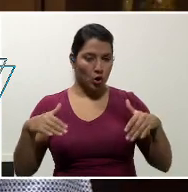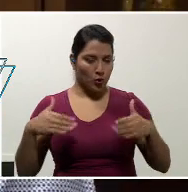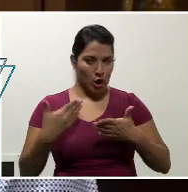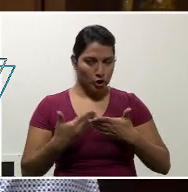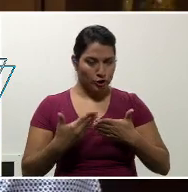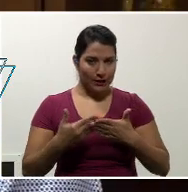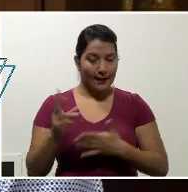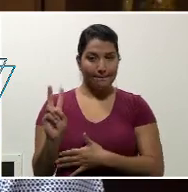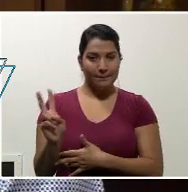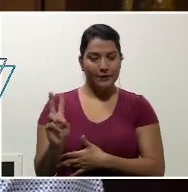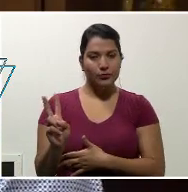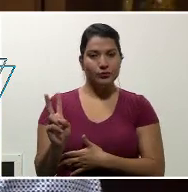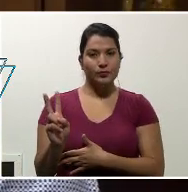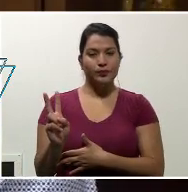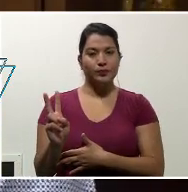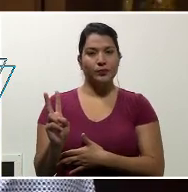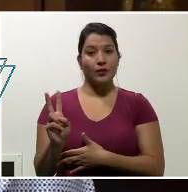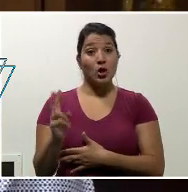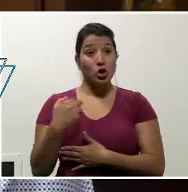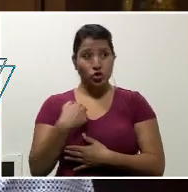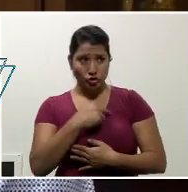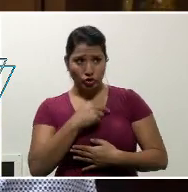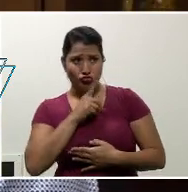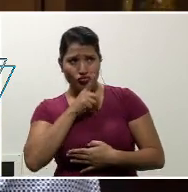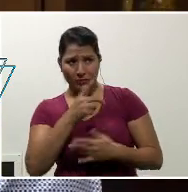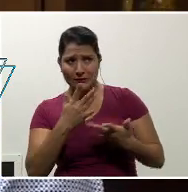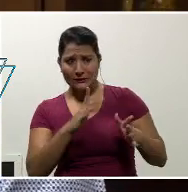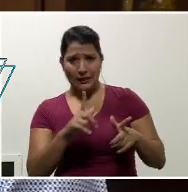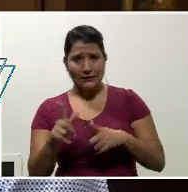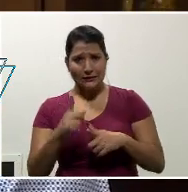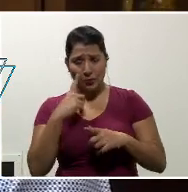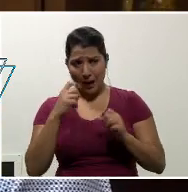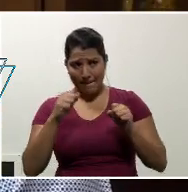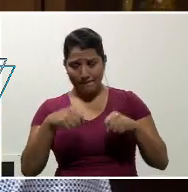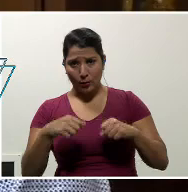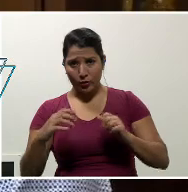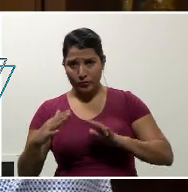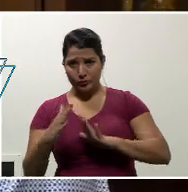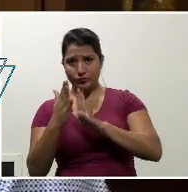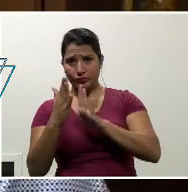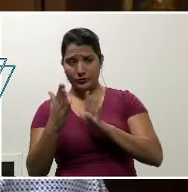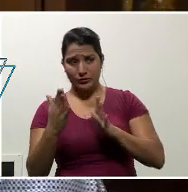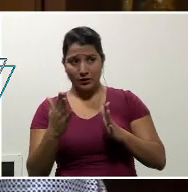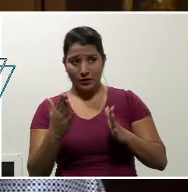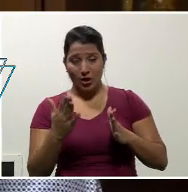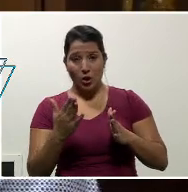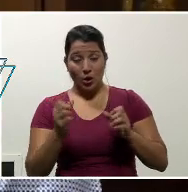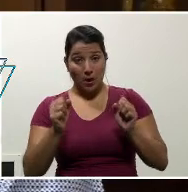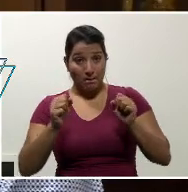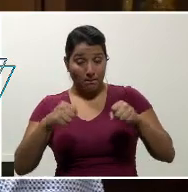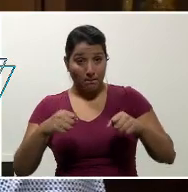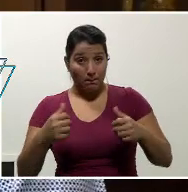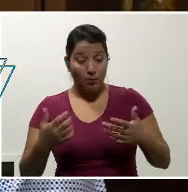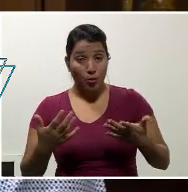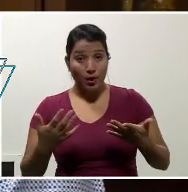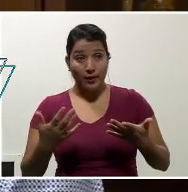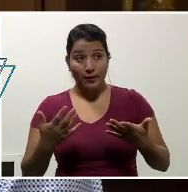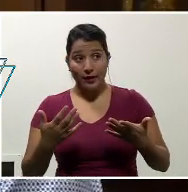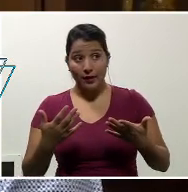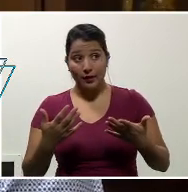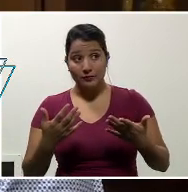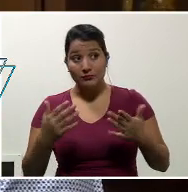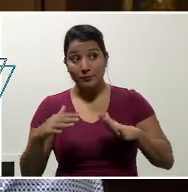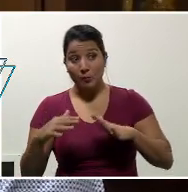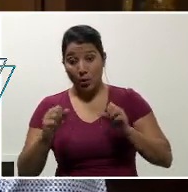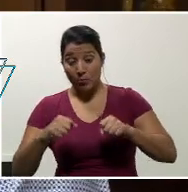esta enfermedad, ¿estamos preparados realmente ya para también lo que se viene, lo que podría ser la llegada